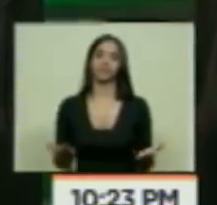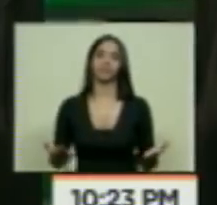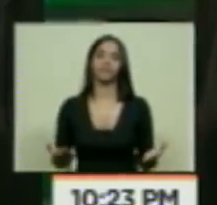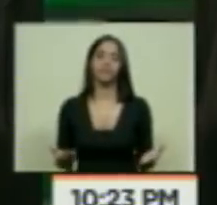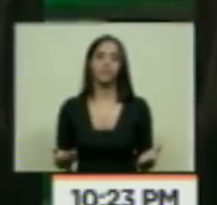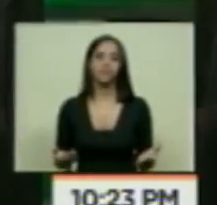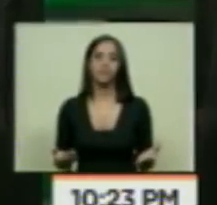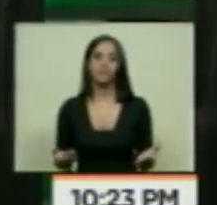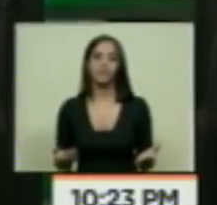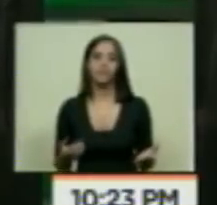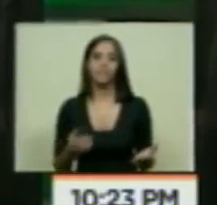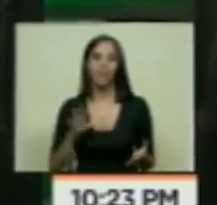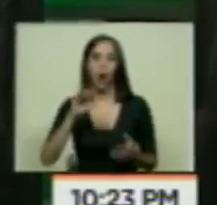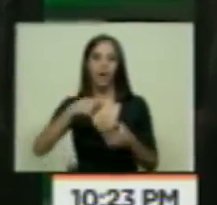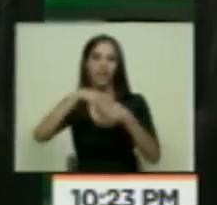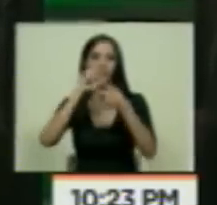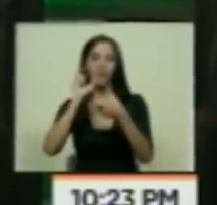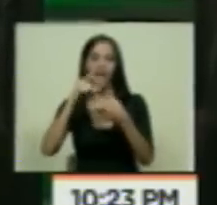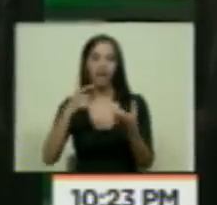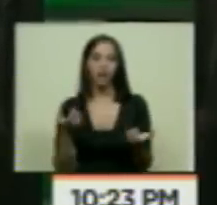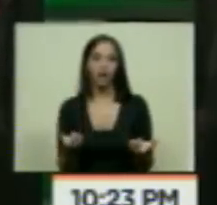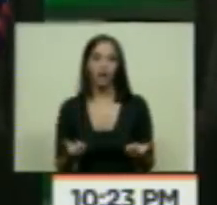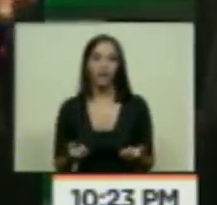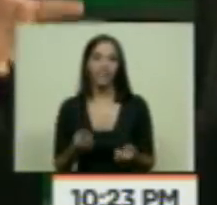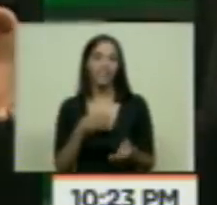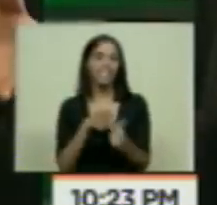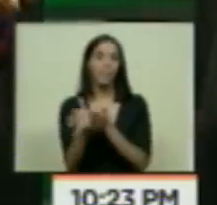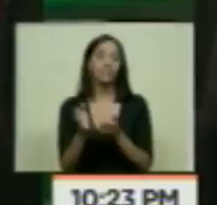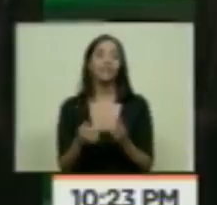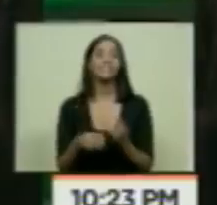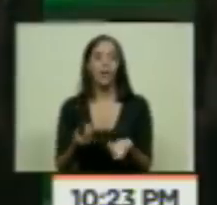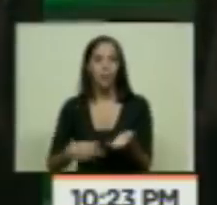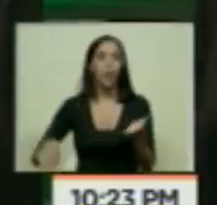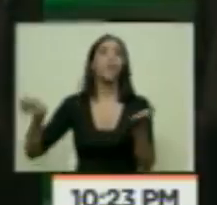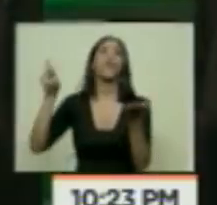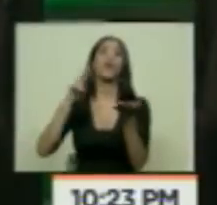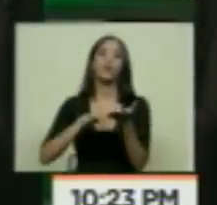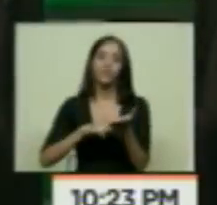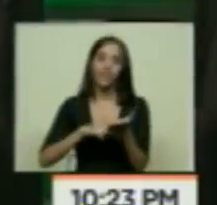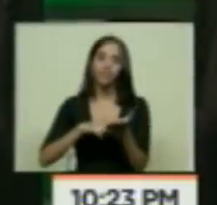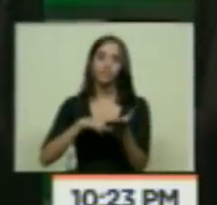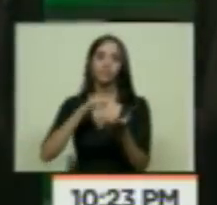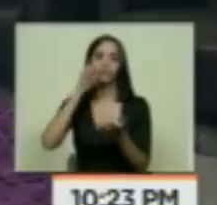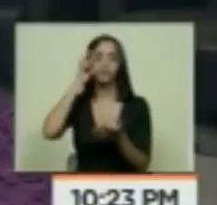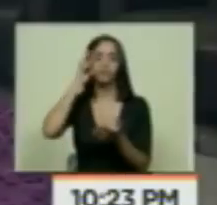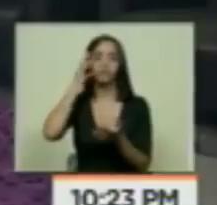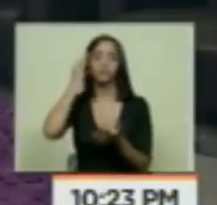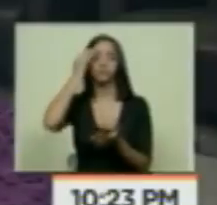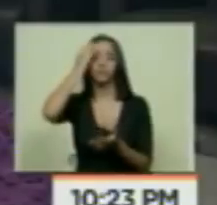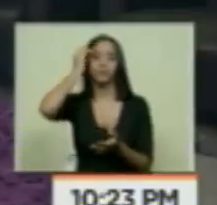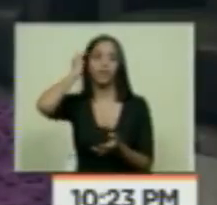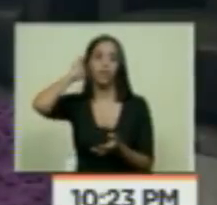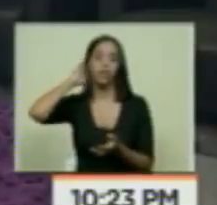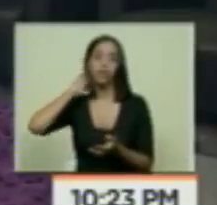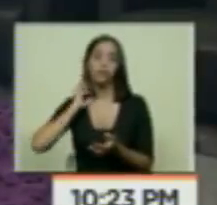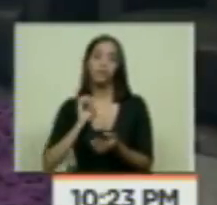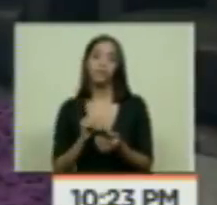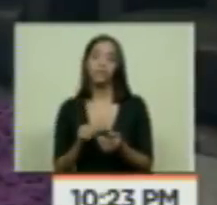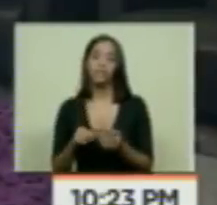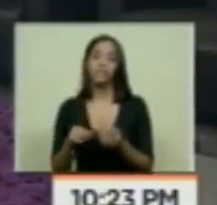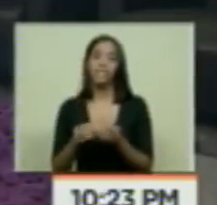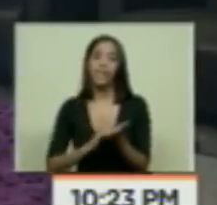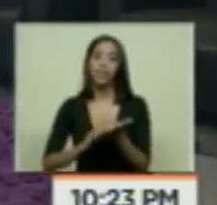refresco. ¿Qué es lo que está pasando? Que estamos volviendo al inicio, ¿verdad? De antes de la recuperación económica. ¿Quieren